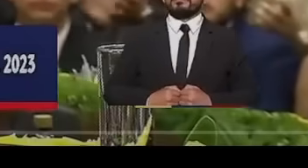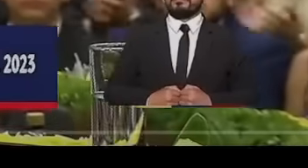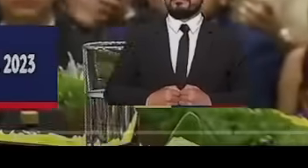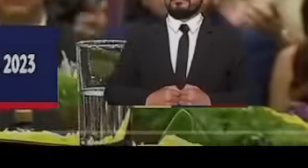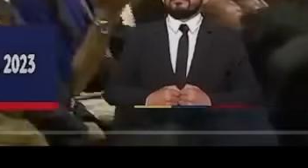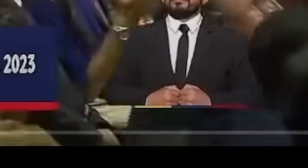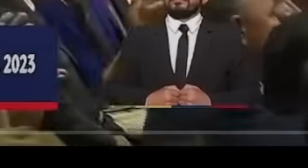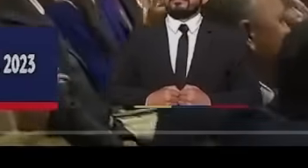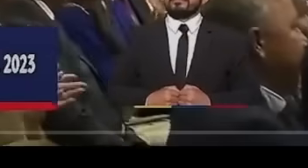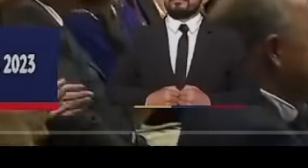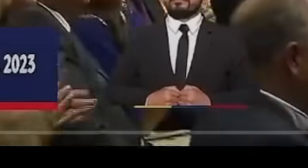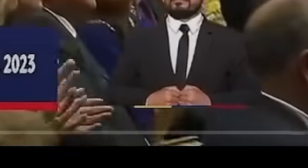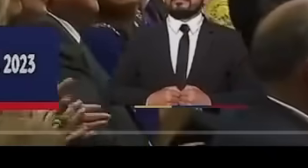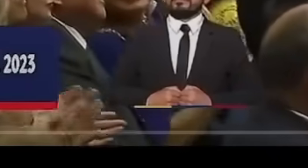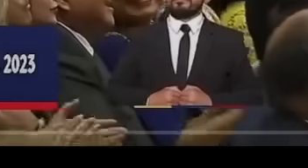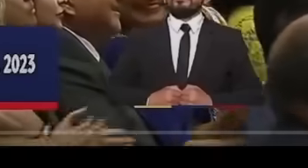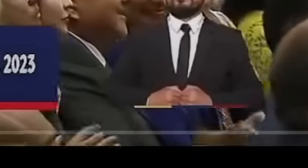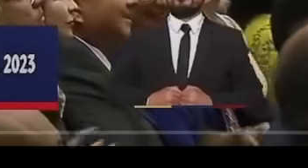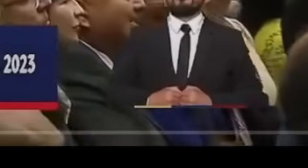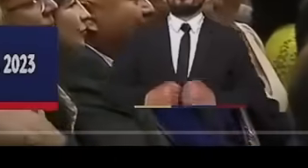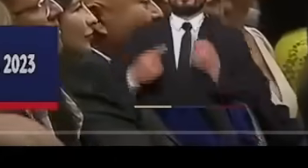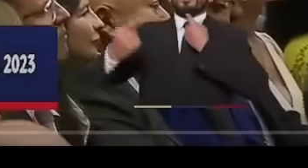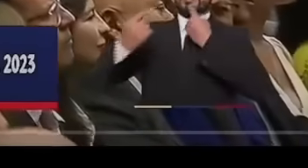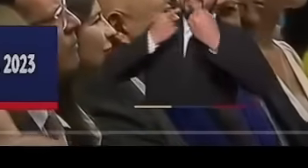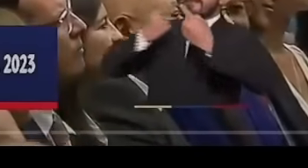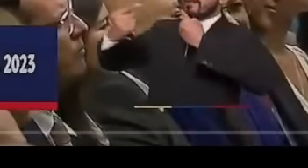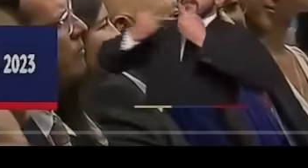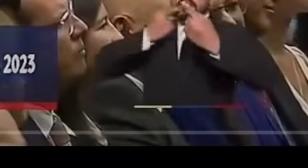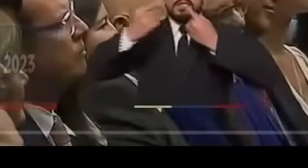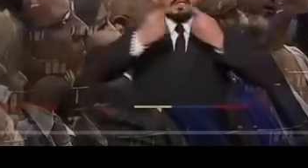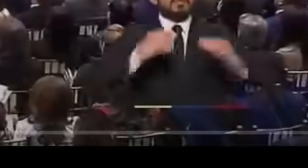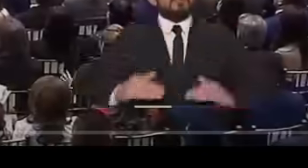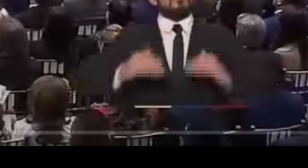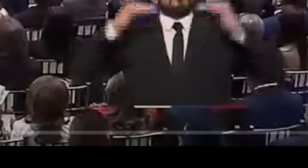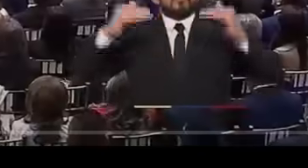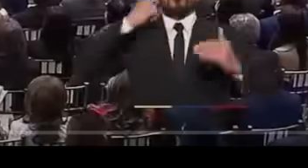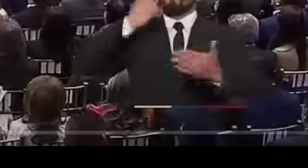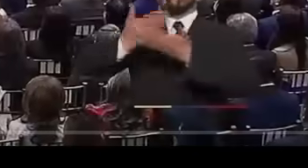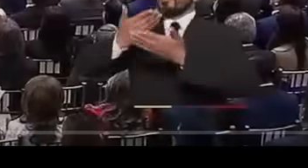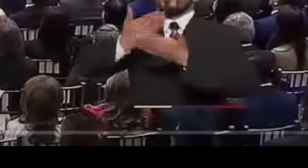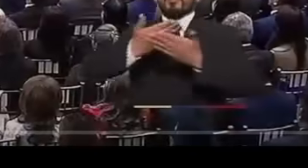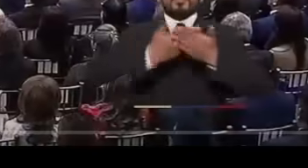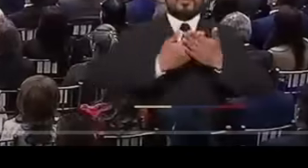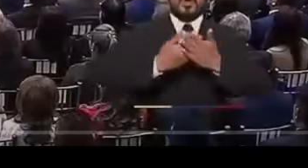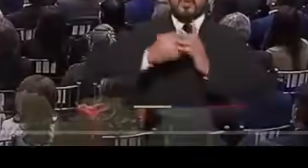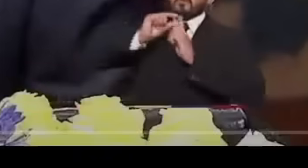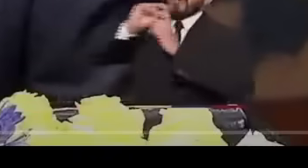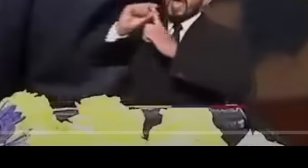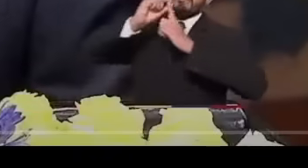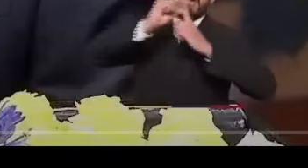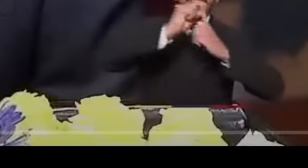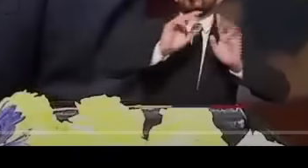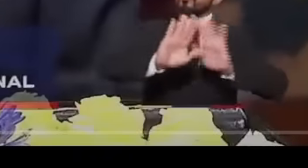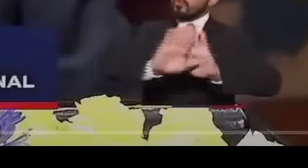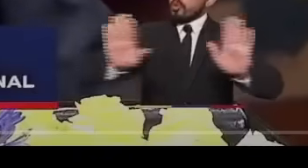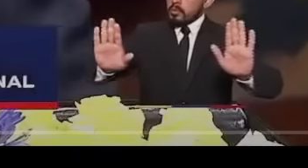¡Qué loco! Que el debate debe realizarse con altura y argumentos y no con insultos y descalificaciones.